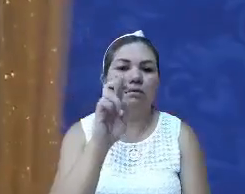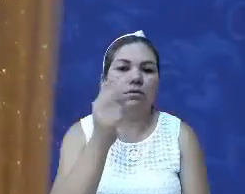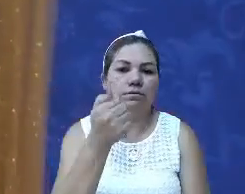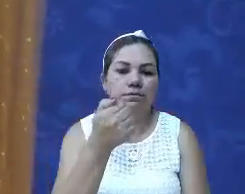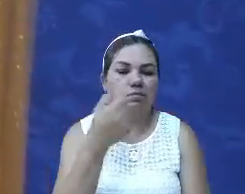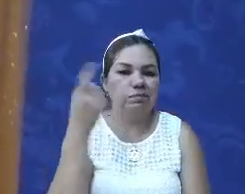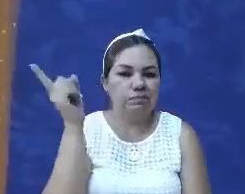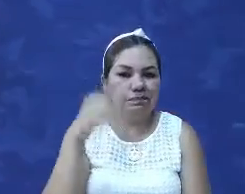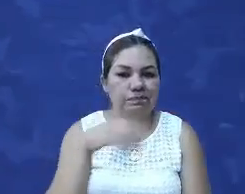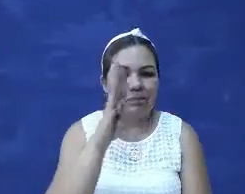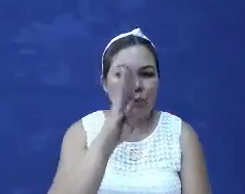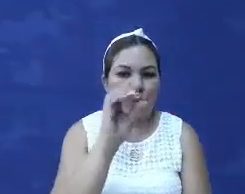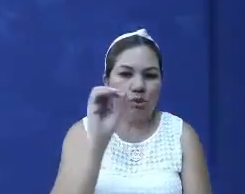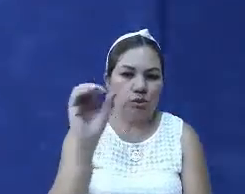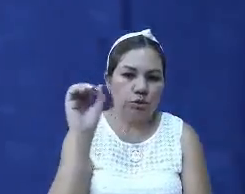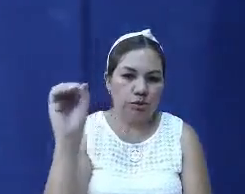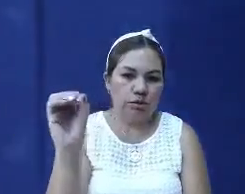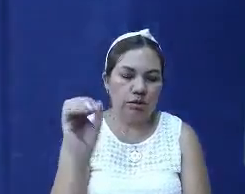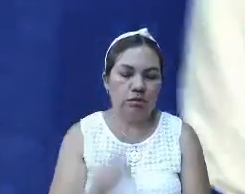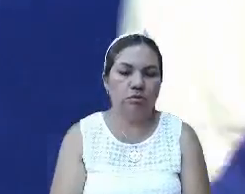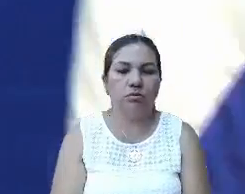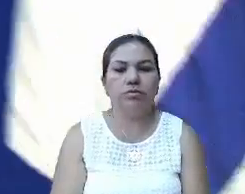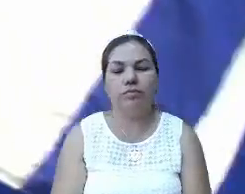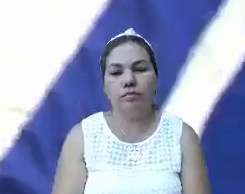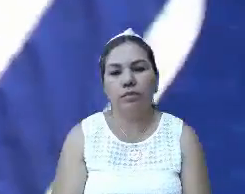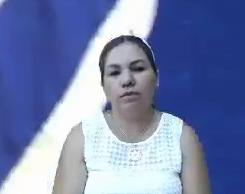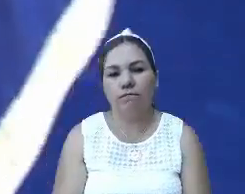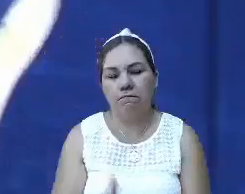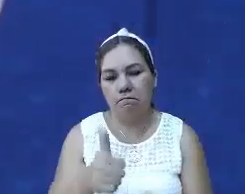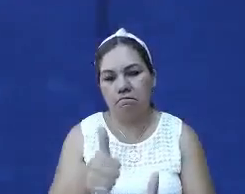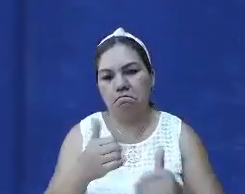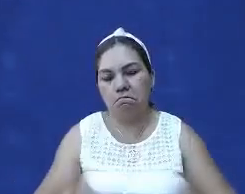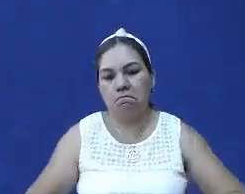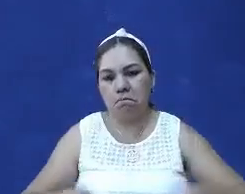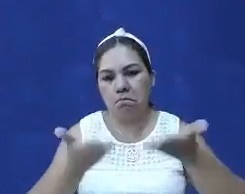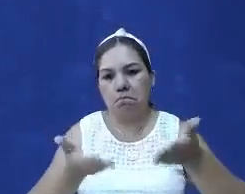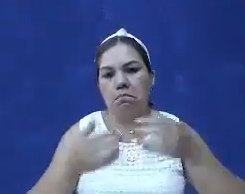Vayan contra Ramón de Galaad, Dios les da la victoria, van a prosperar,